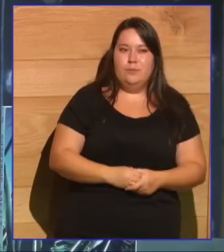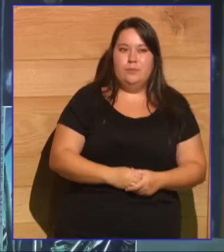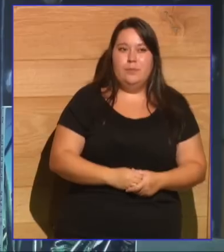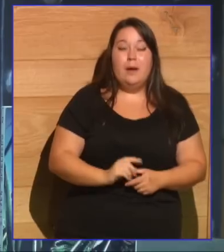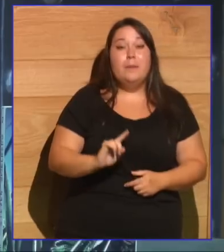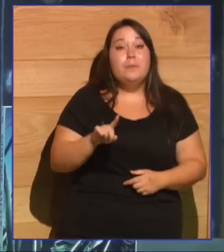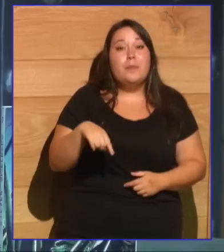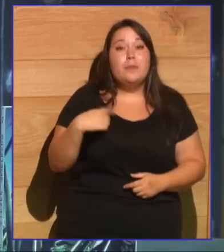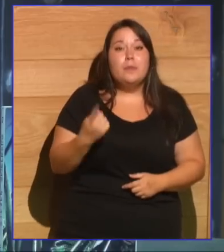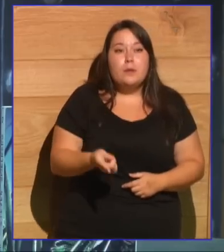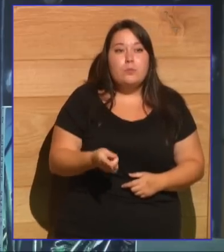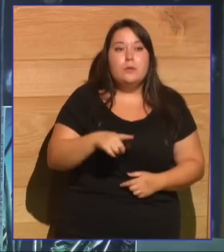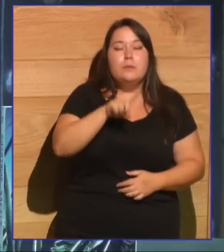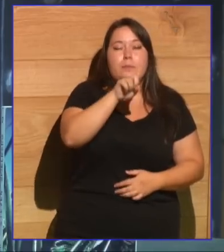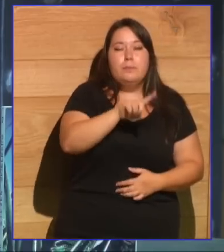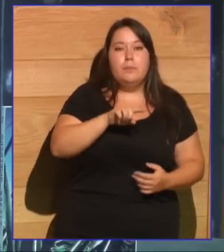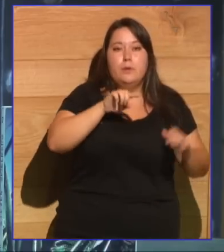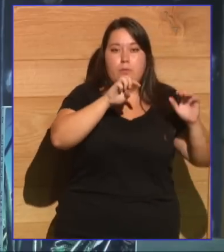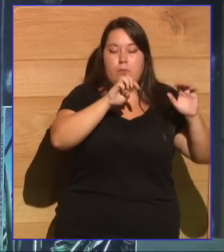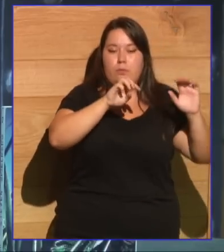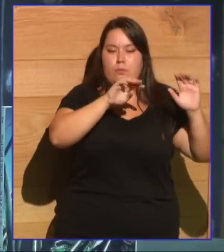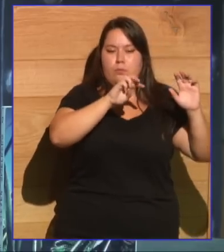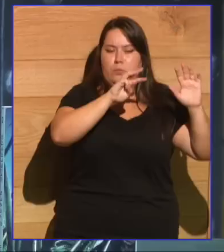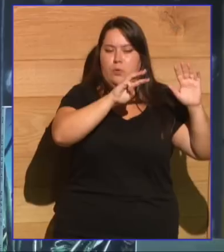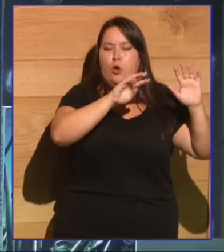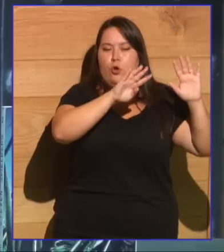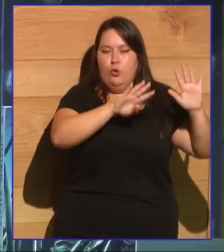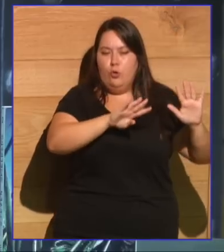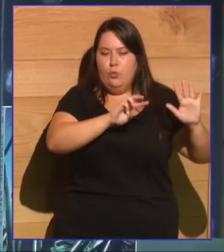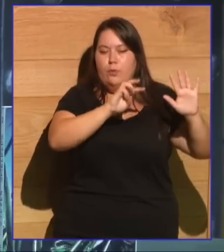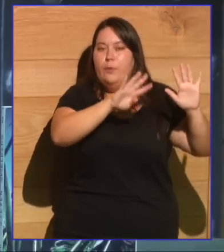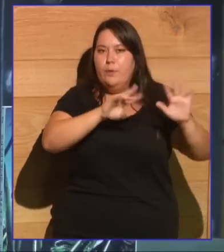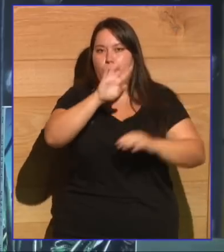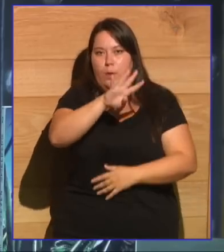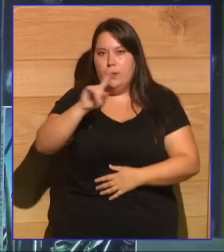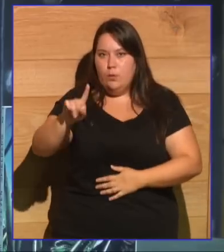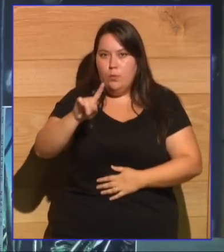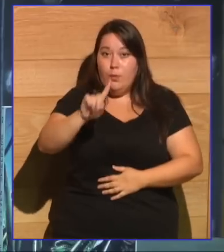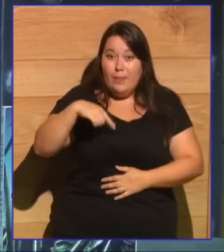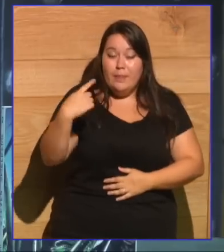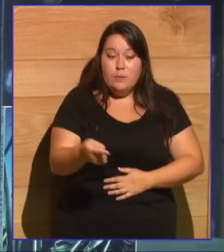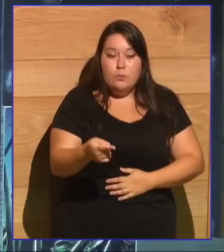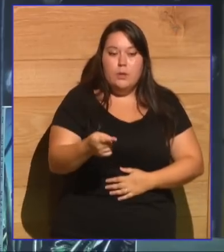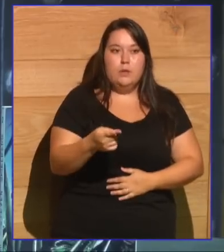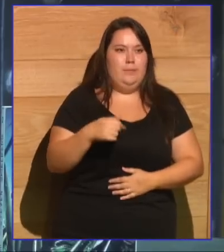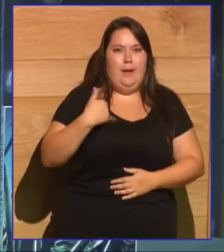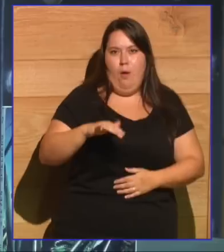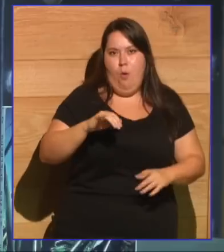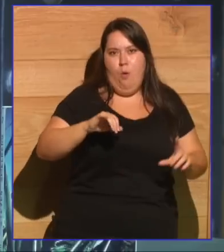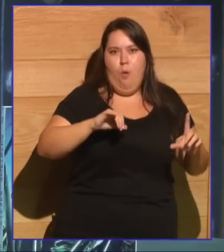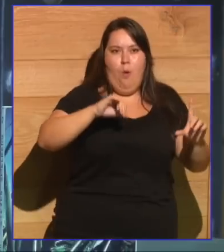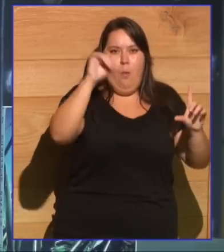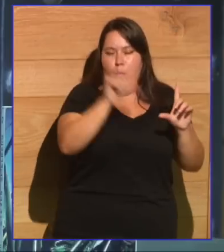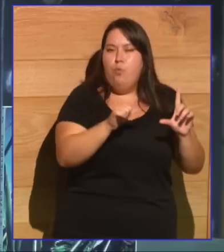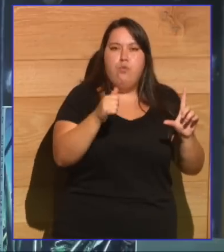después de ir con la selección de 1941 un prácticamente a película por éxito y de batir récords de taquilla